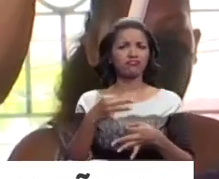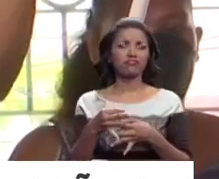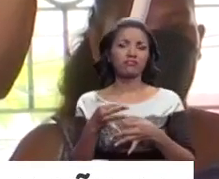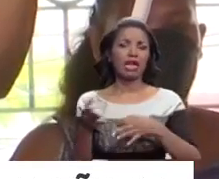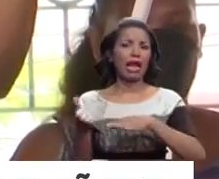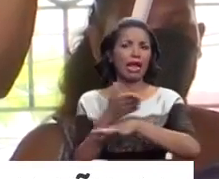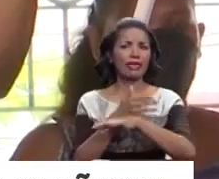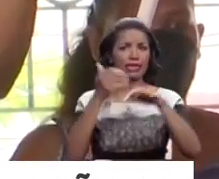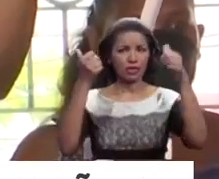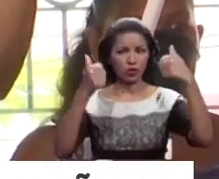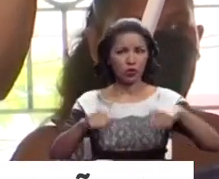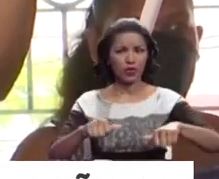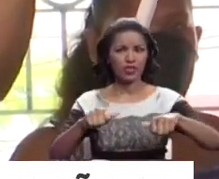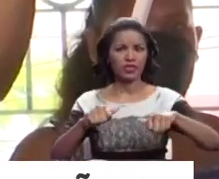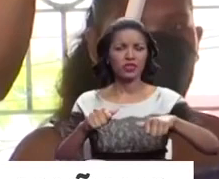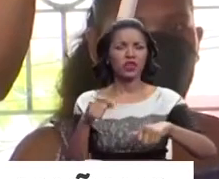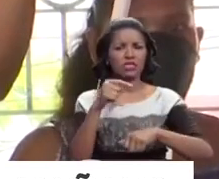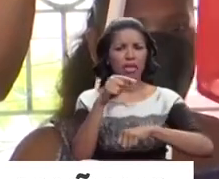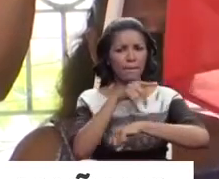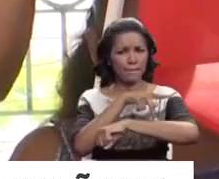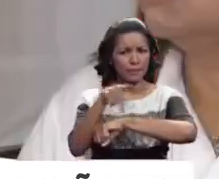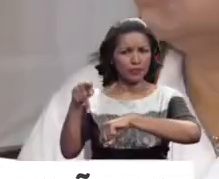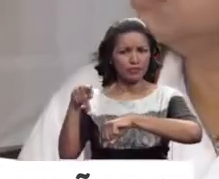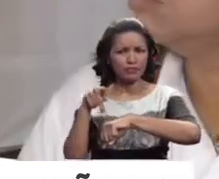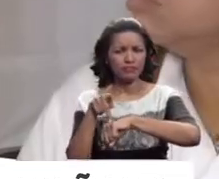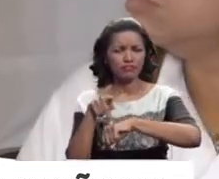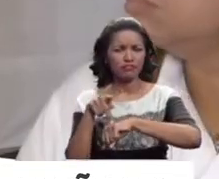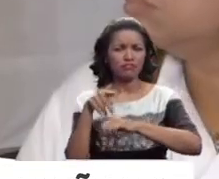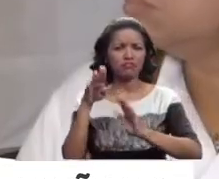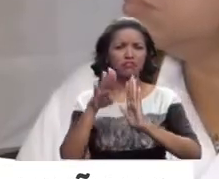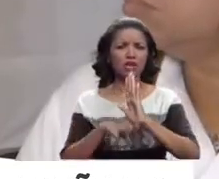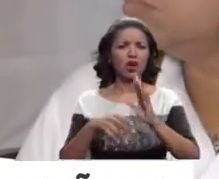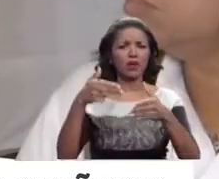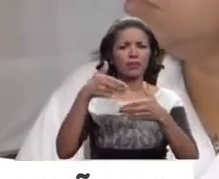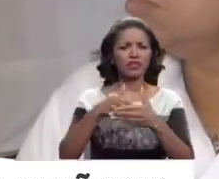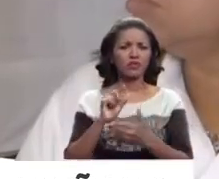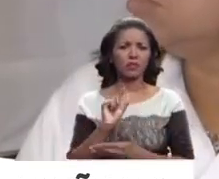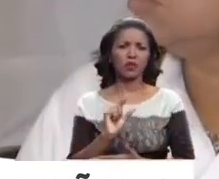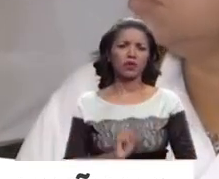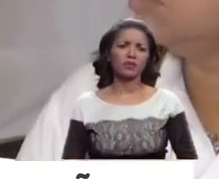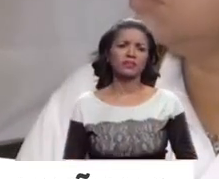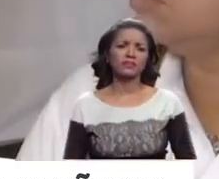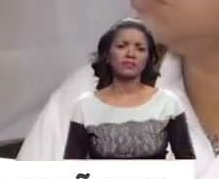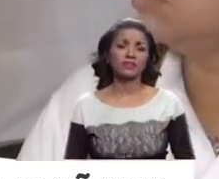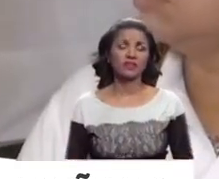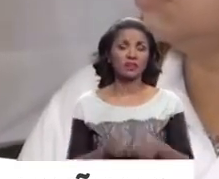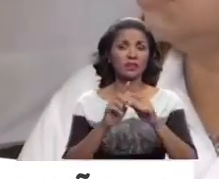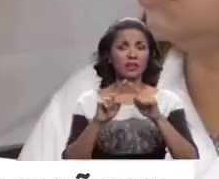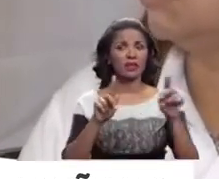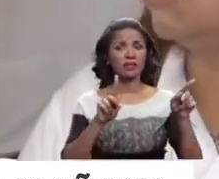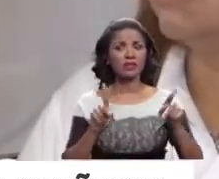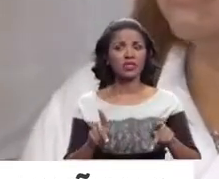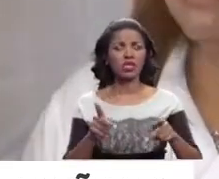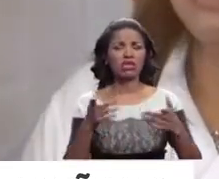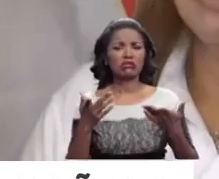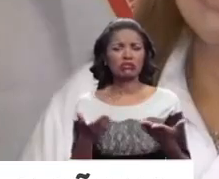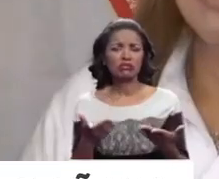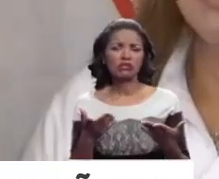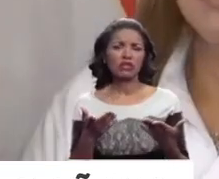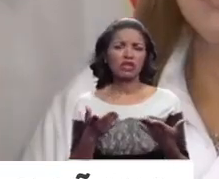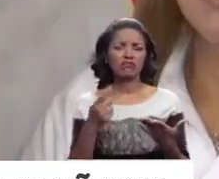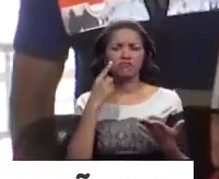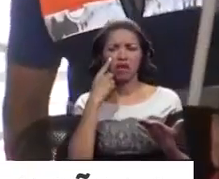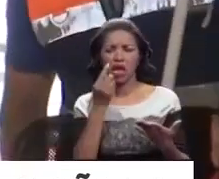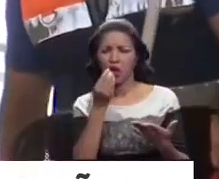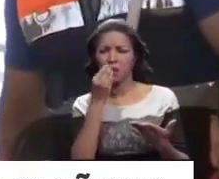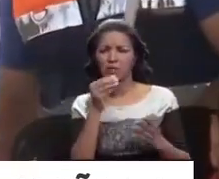de los acuerdos que se han ido estableciendo y de la rebaja en el precio del combustible, la población debió sentir una disminución en el precio